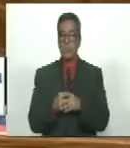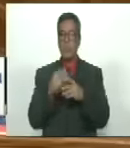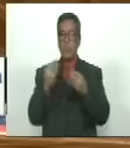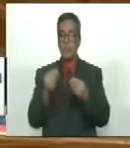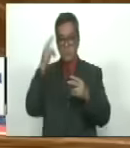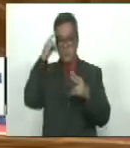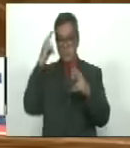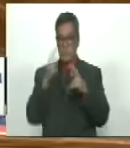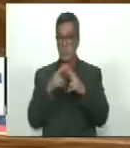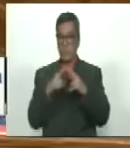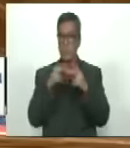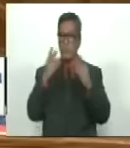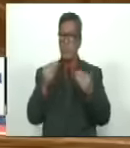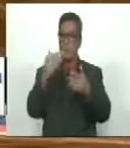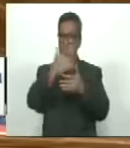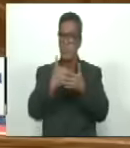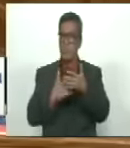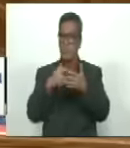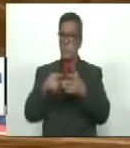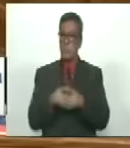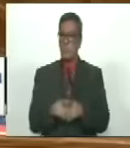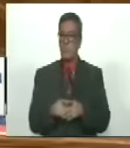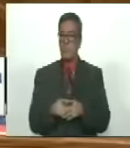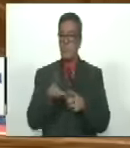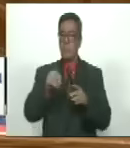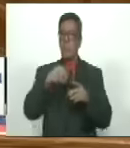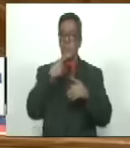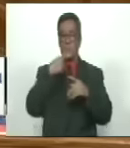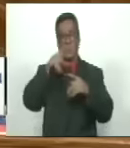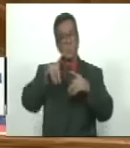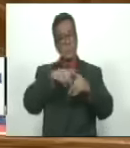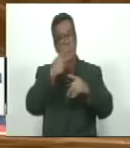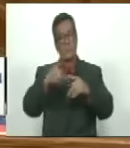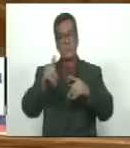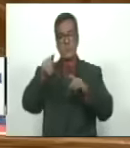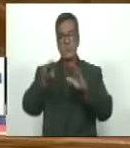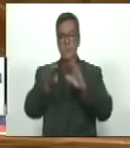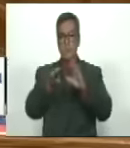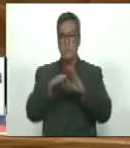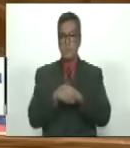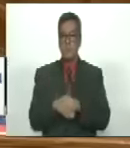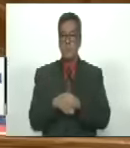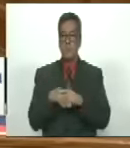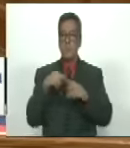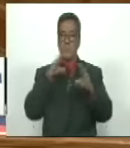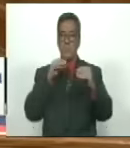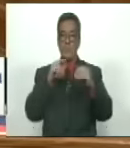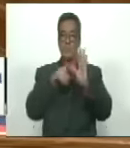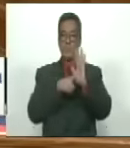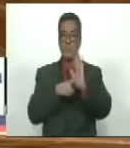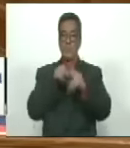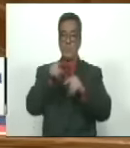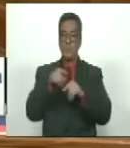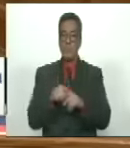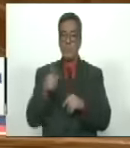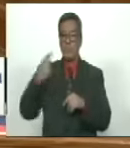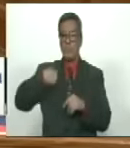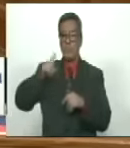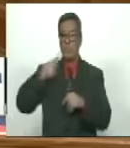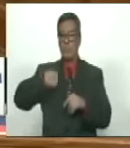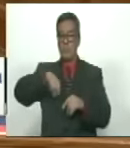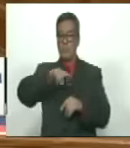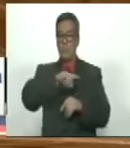con mucho conocimiento, con mucho contenido. Es poesía, más prácticamente como la exposición de motivos que tiene